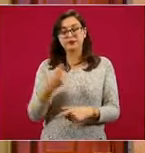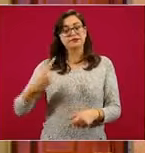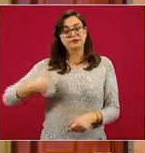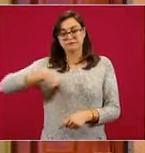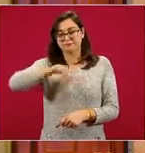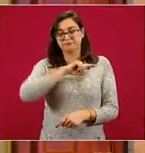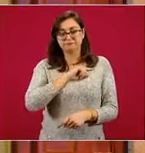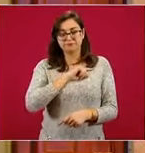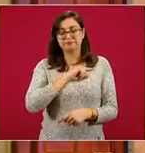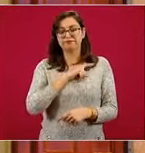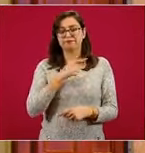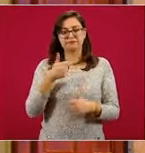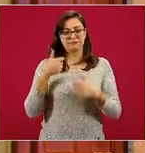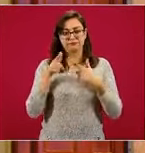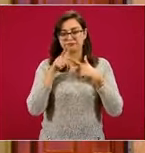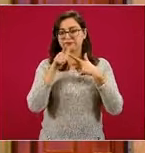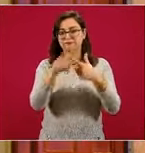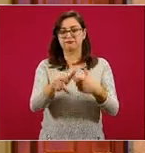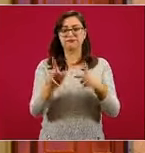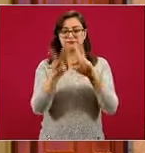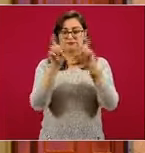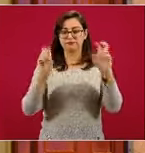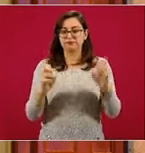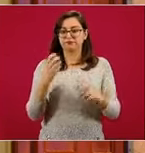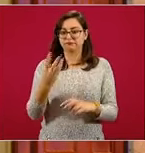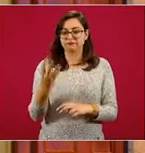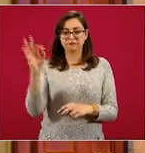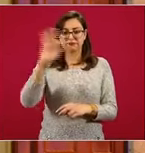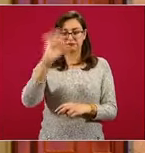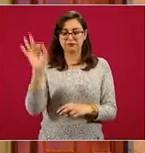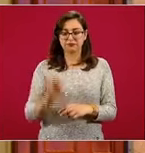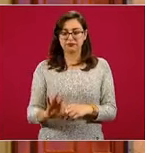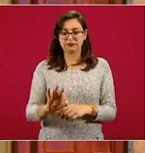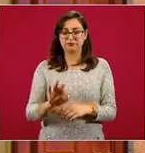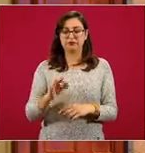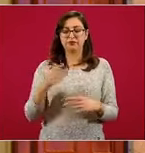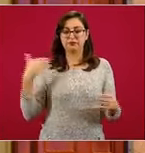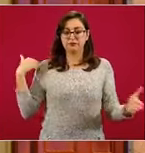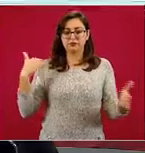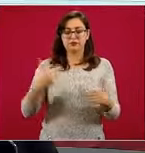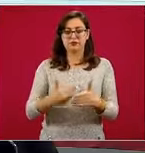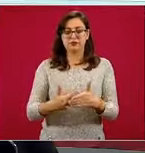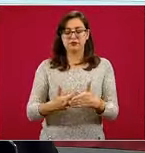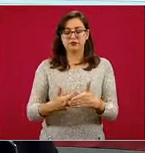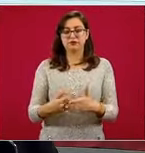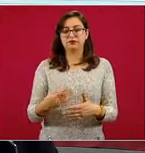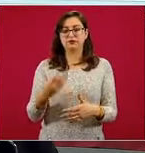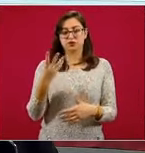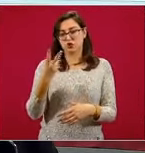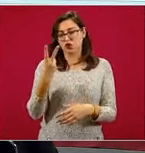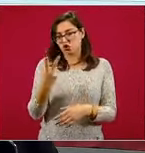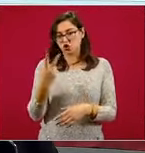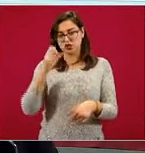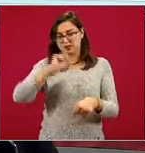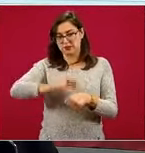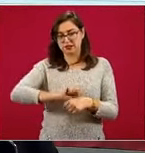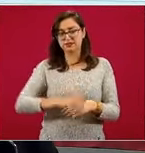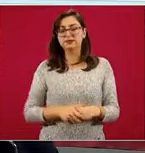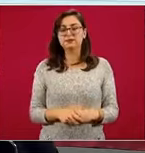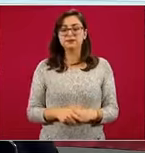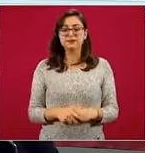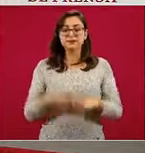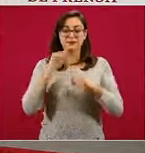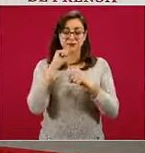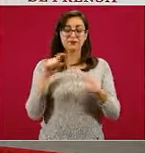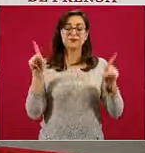en este 4% que prácticamente lo hemos tenido como tal en las últimas semanas. Así también se